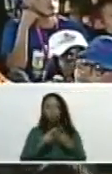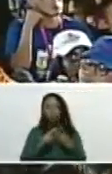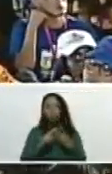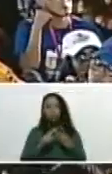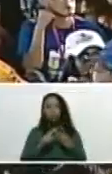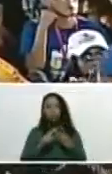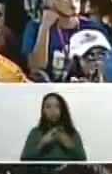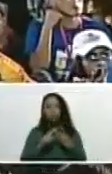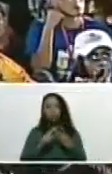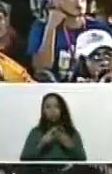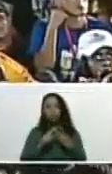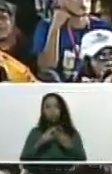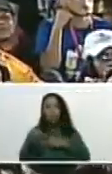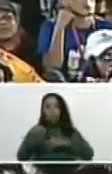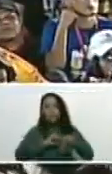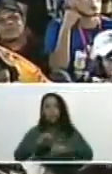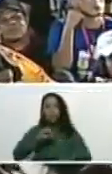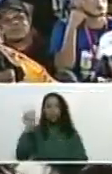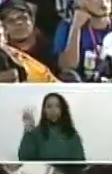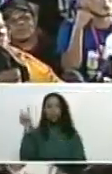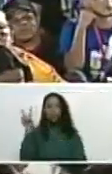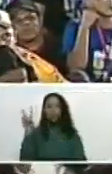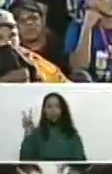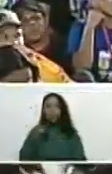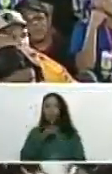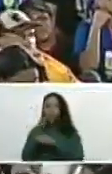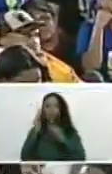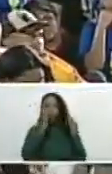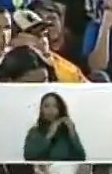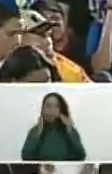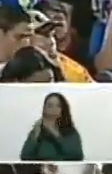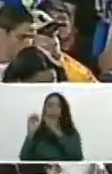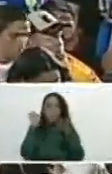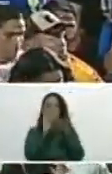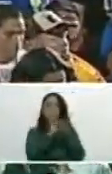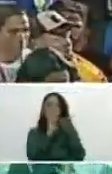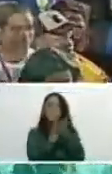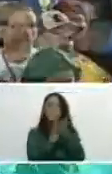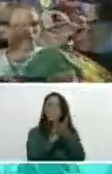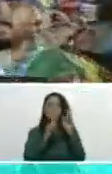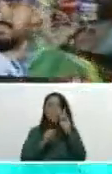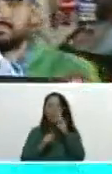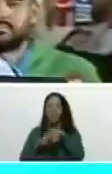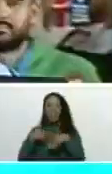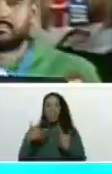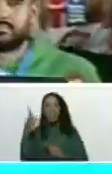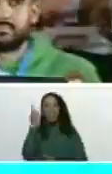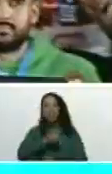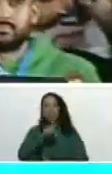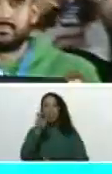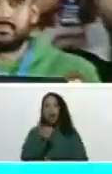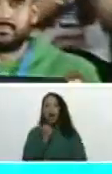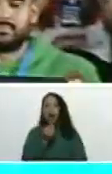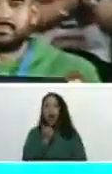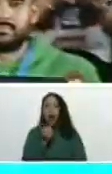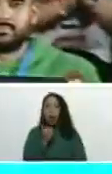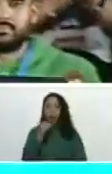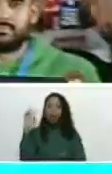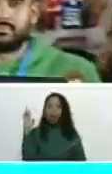Y como hace el movimiento Somos Venezuela, vaya casa a casa, puerta a puerta, a ver qué necesidad tiene el que de